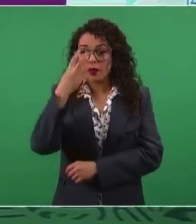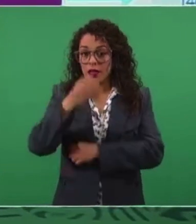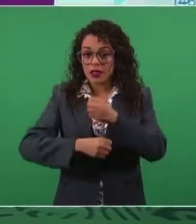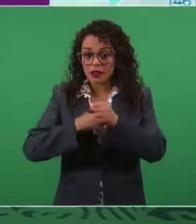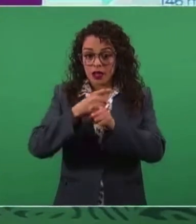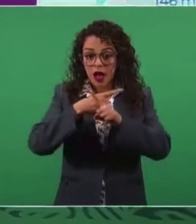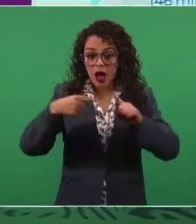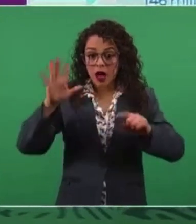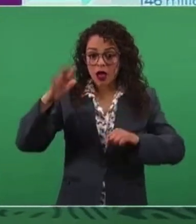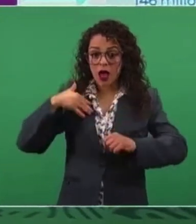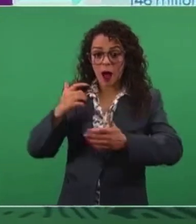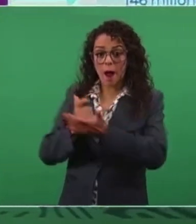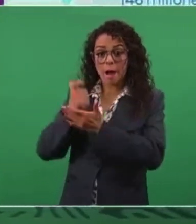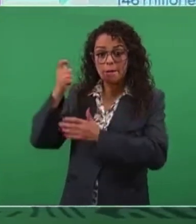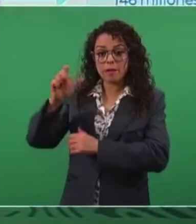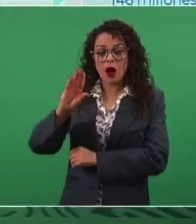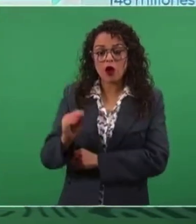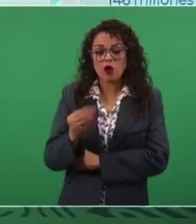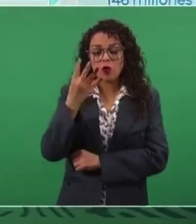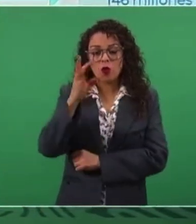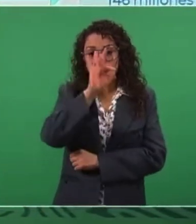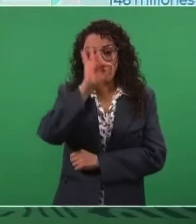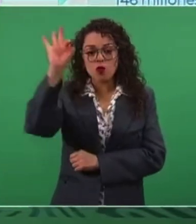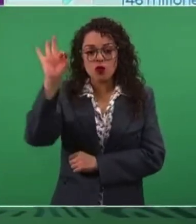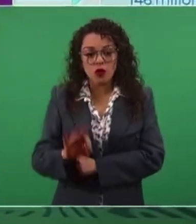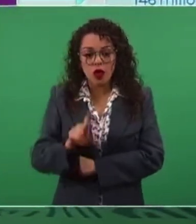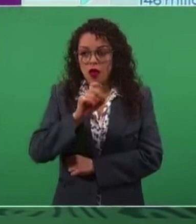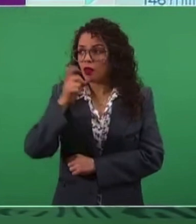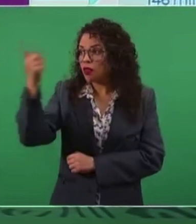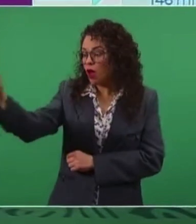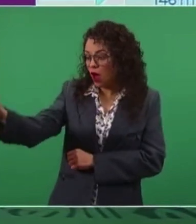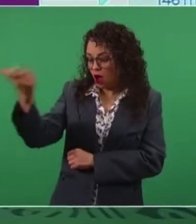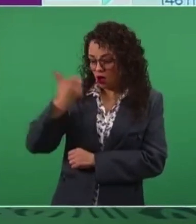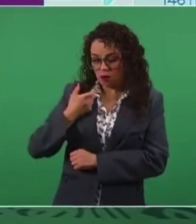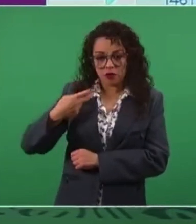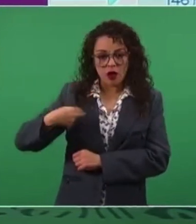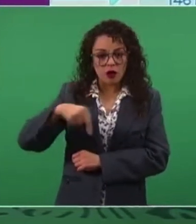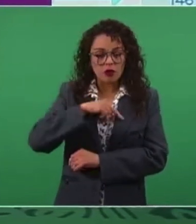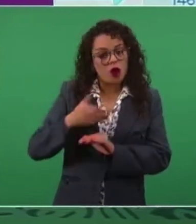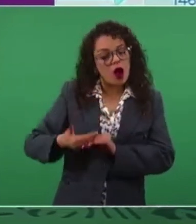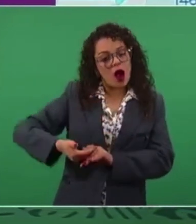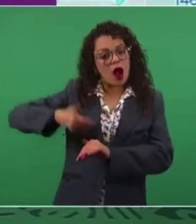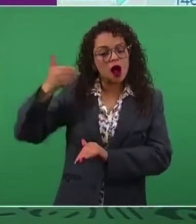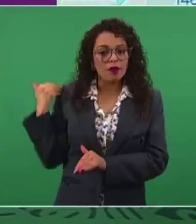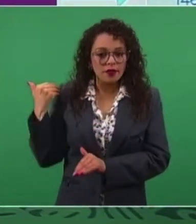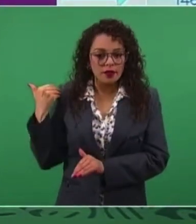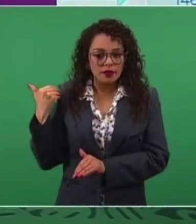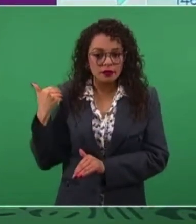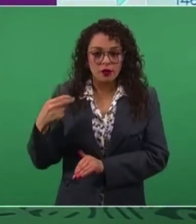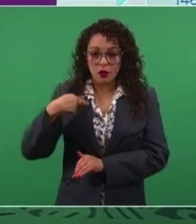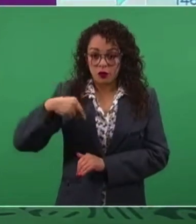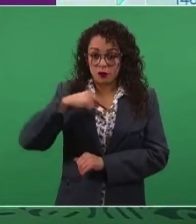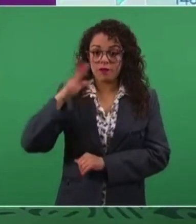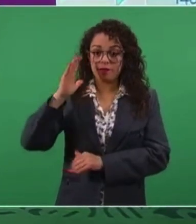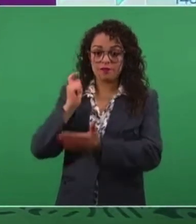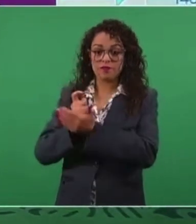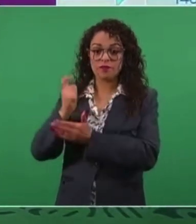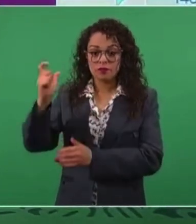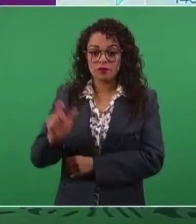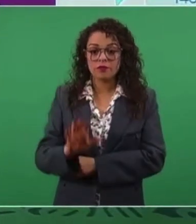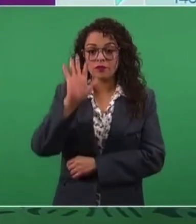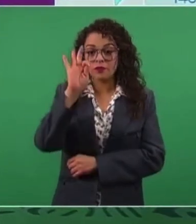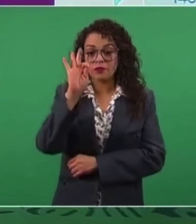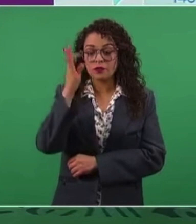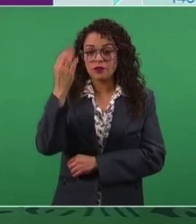pagamos el 94% de lo que ellos nos pagaron a nosotros. Ya le pagamos más de 49 millones